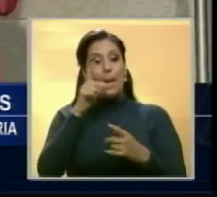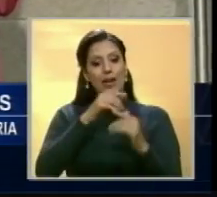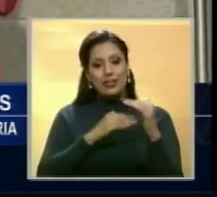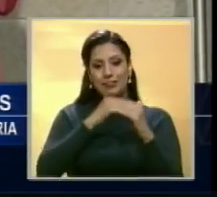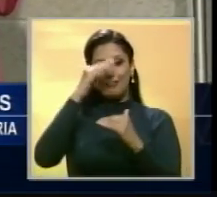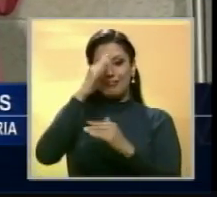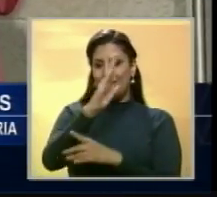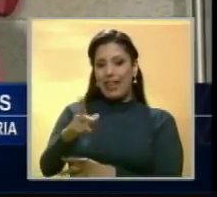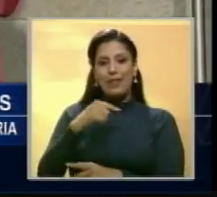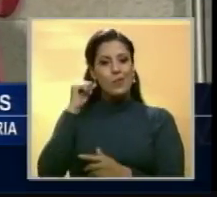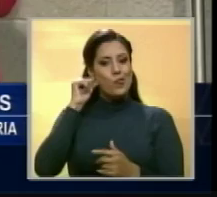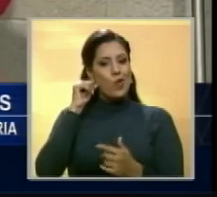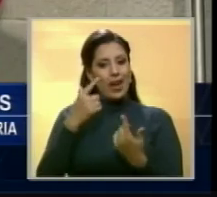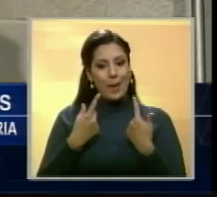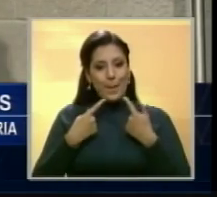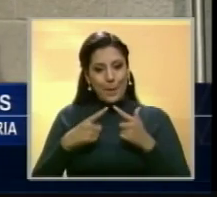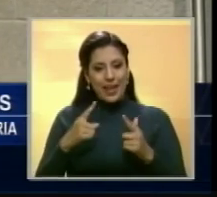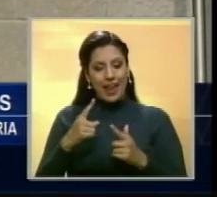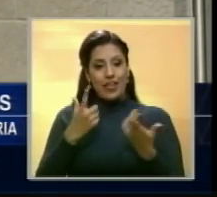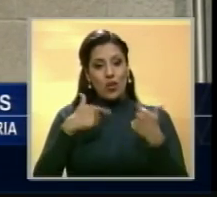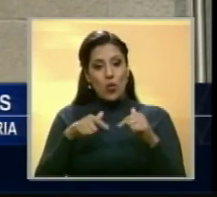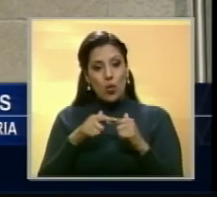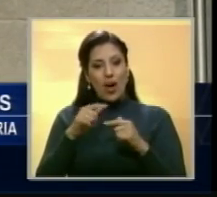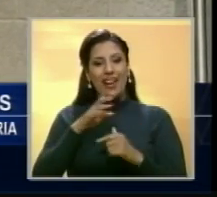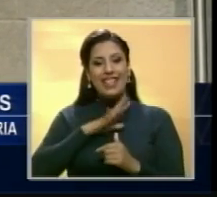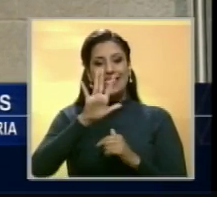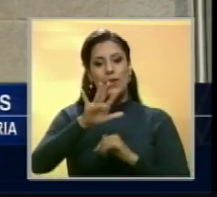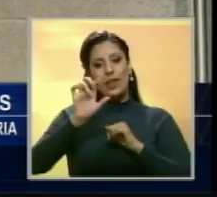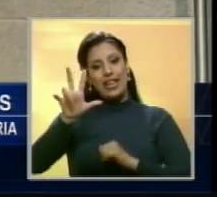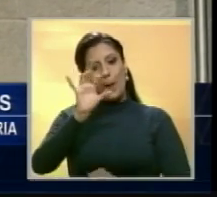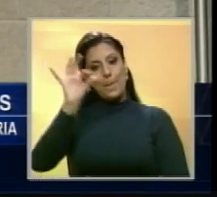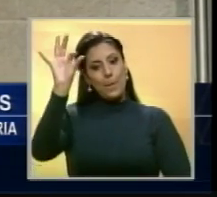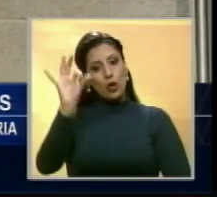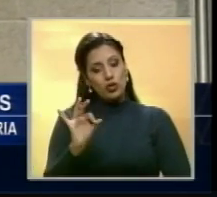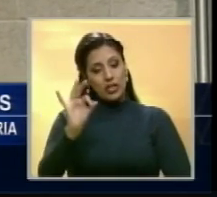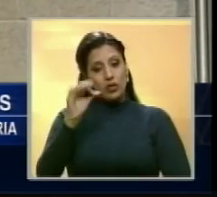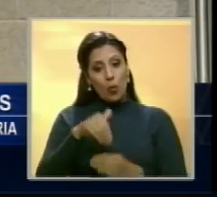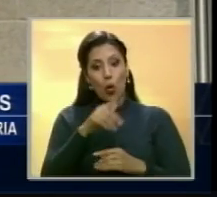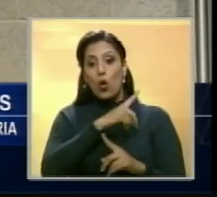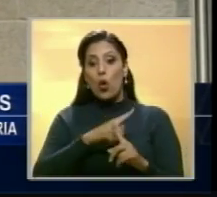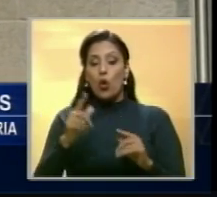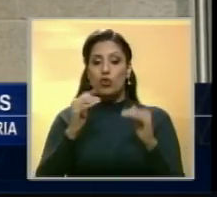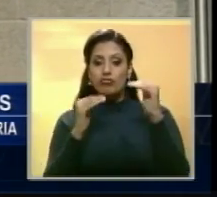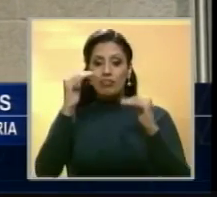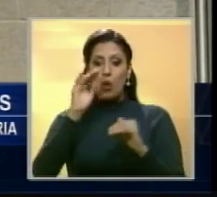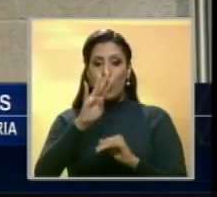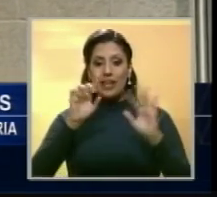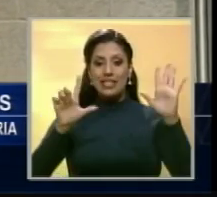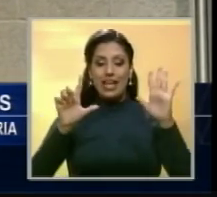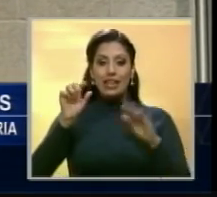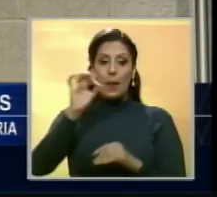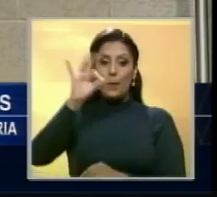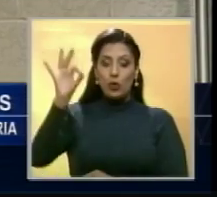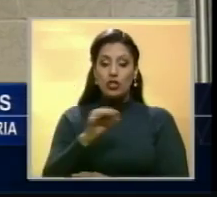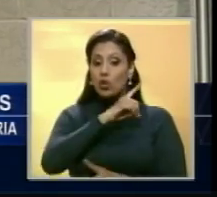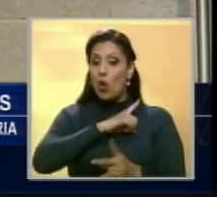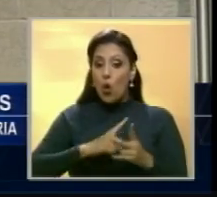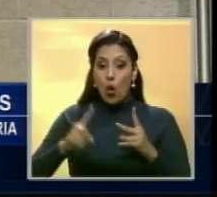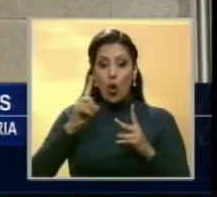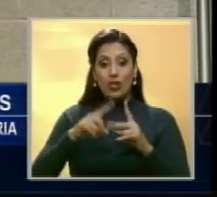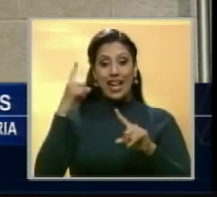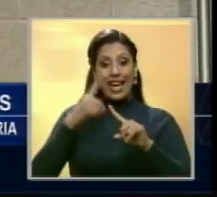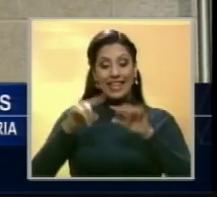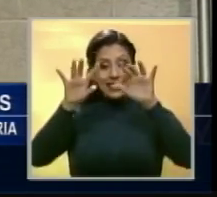a la exsecretaria de Estado en Oregón con el 53% de los votos frente al 47% de Clinton, mientras que